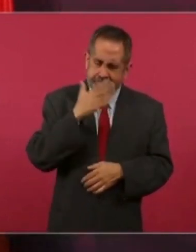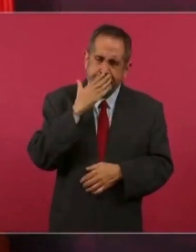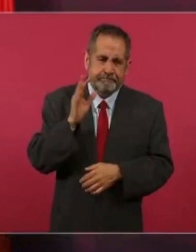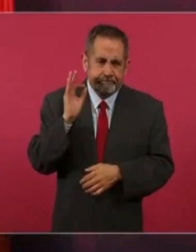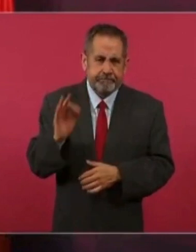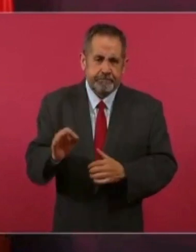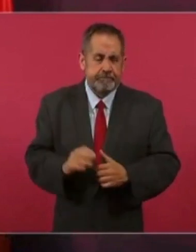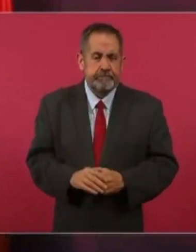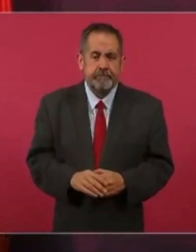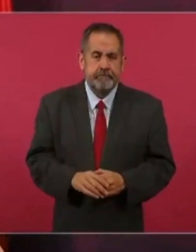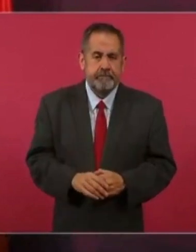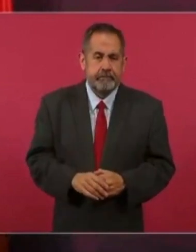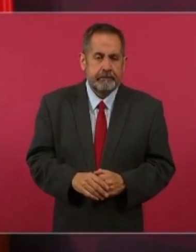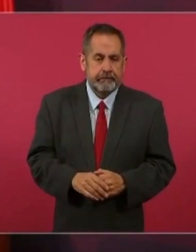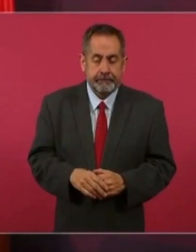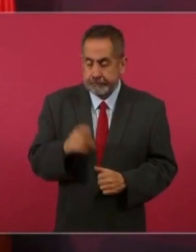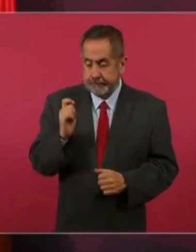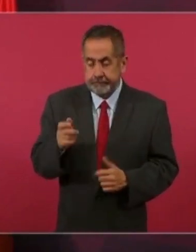Y